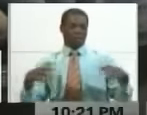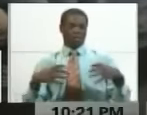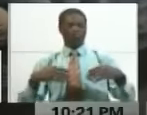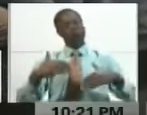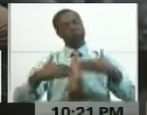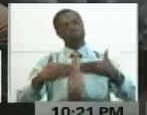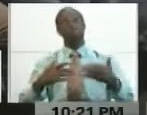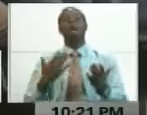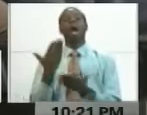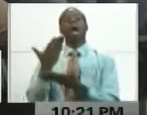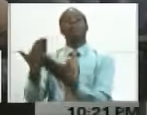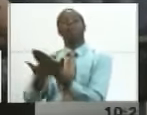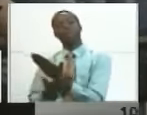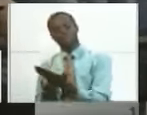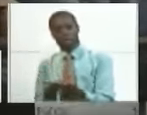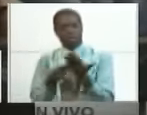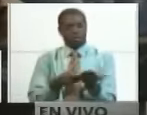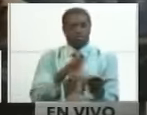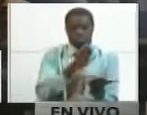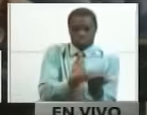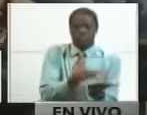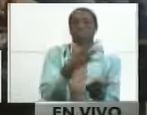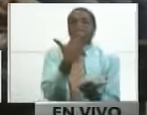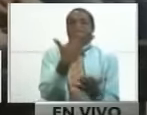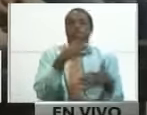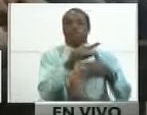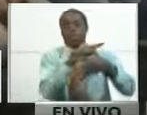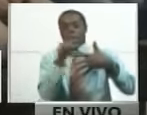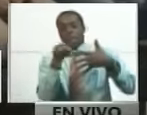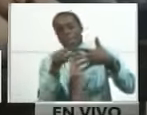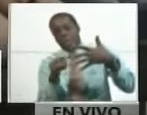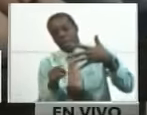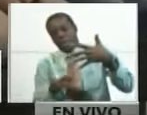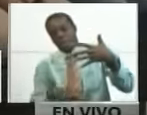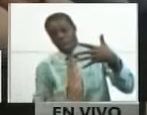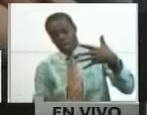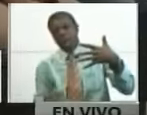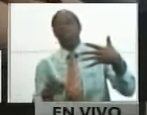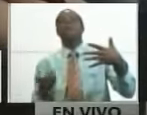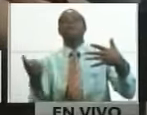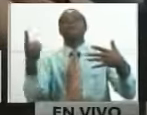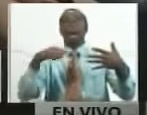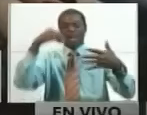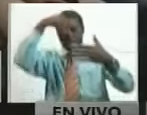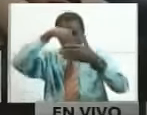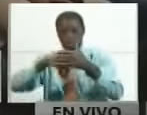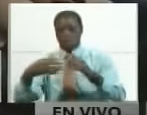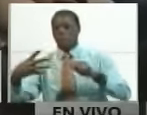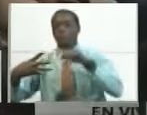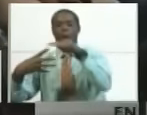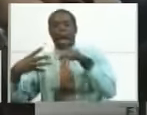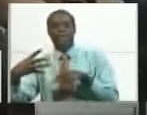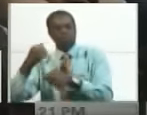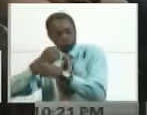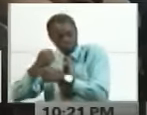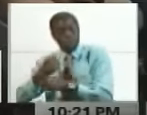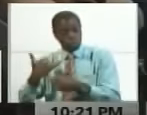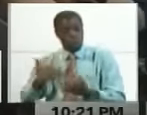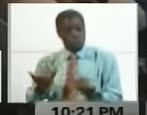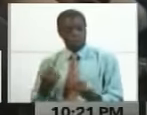El documento de las cinco líneas y las cuatro tareas vitales, que ya está listo, está aquí, lo estoy corrigiendo ahorita,